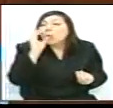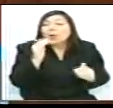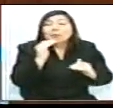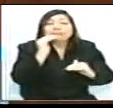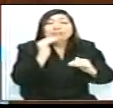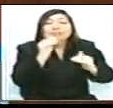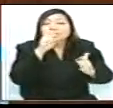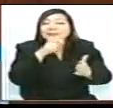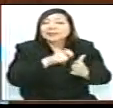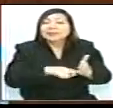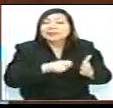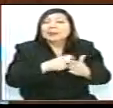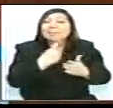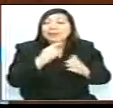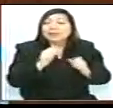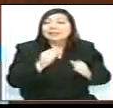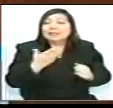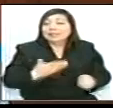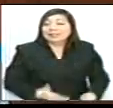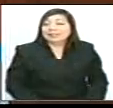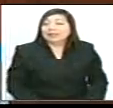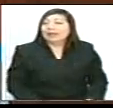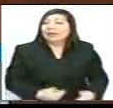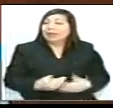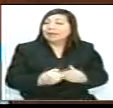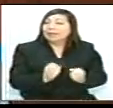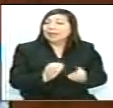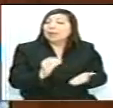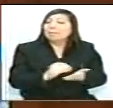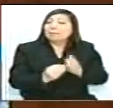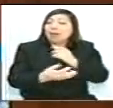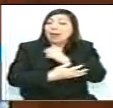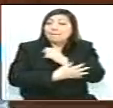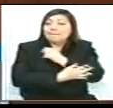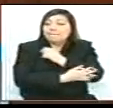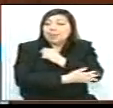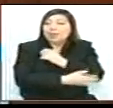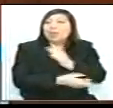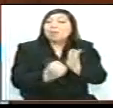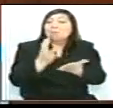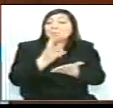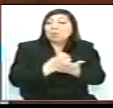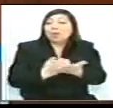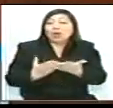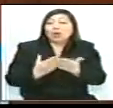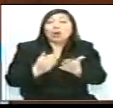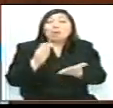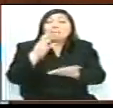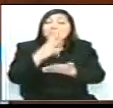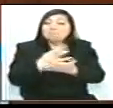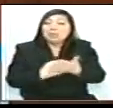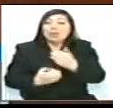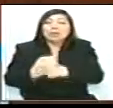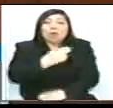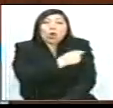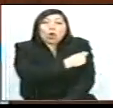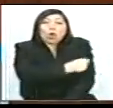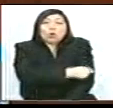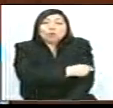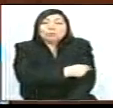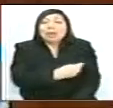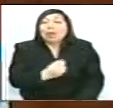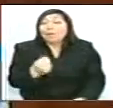explotación minera para que haya cada día más pobres, menos escuelas, menos hospitales, que los maestros no tengan